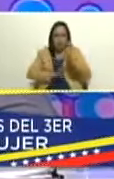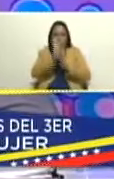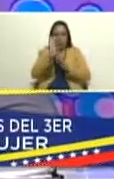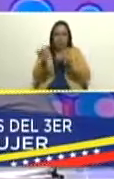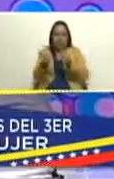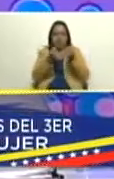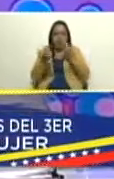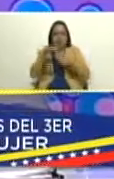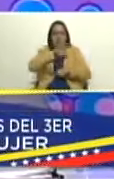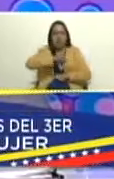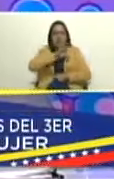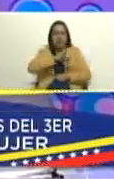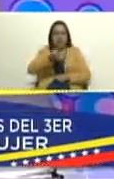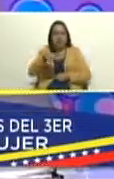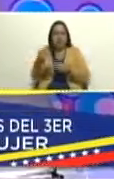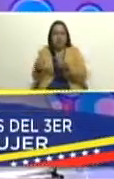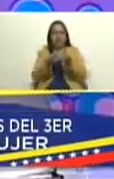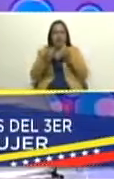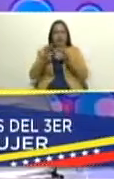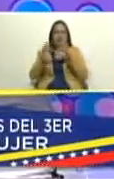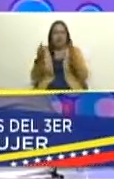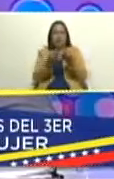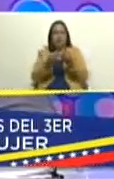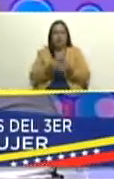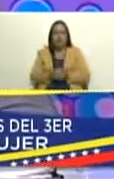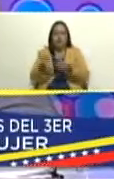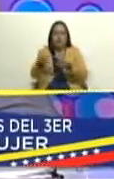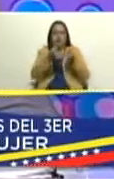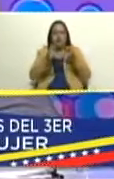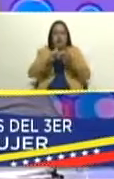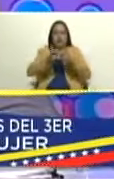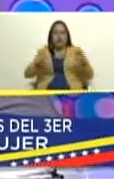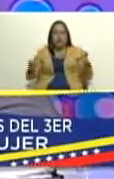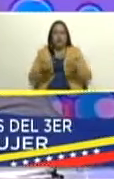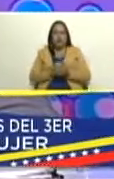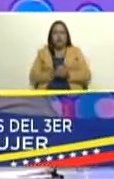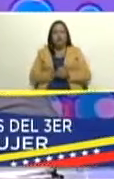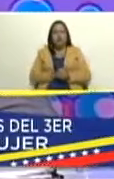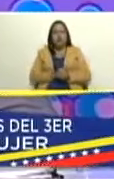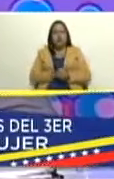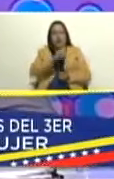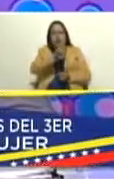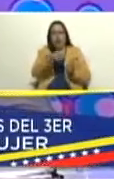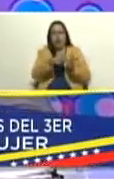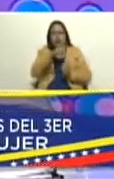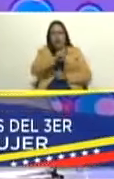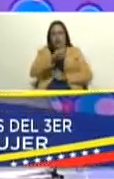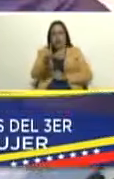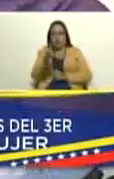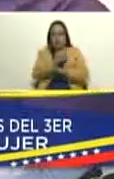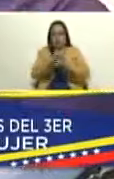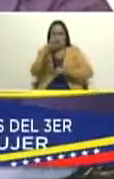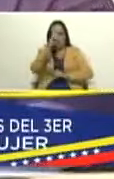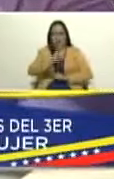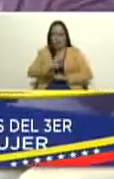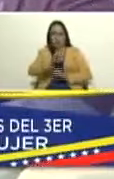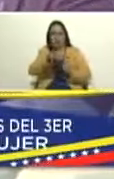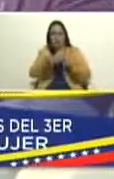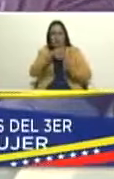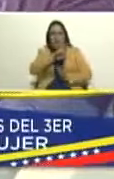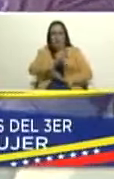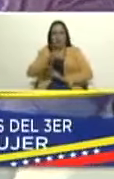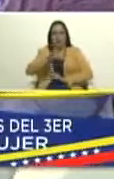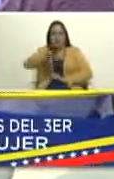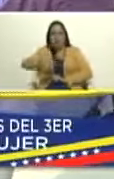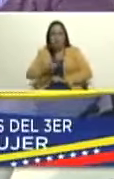economía social, de la economía familiar, de la economía en general. 2021 finales, 2022, y